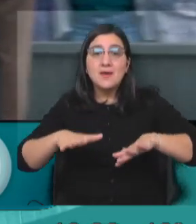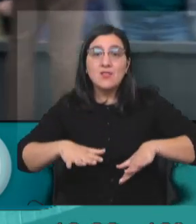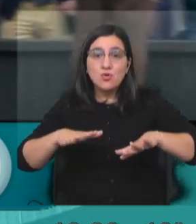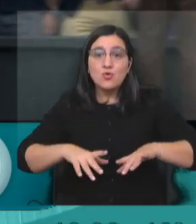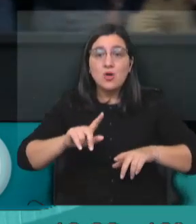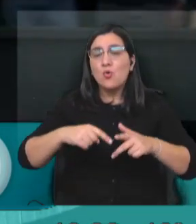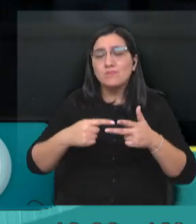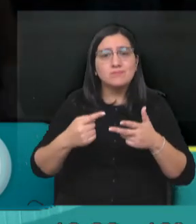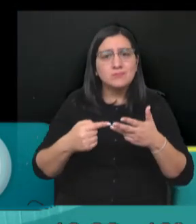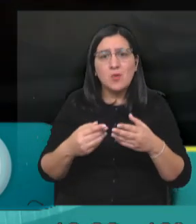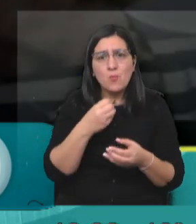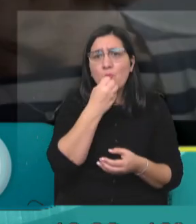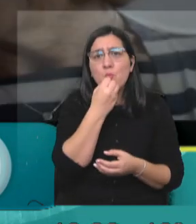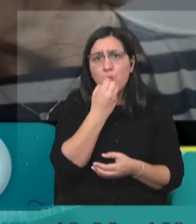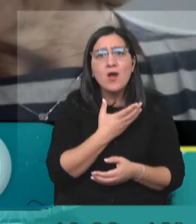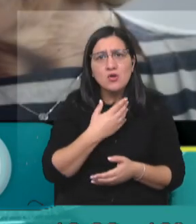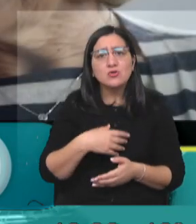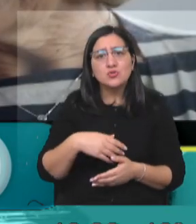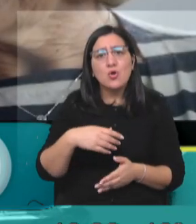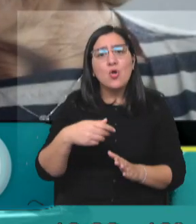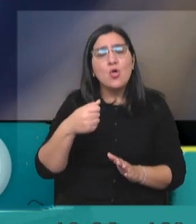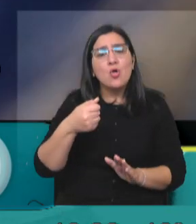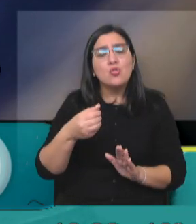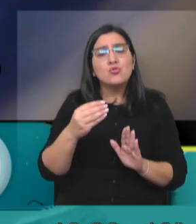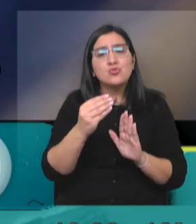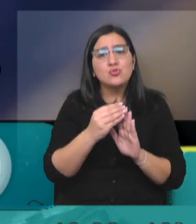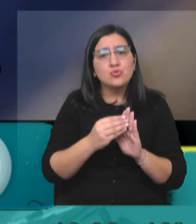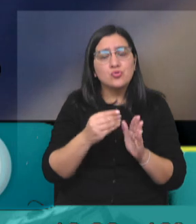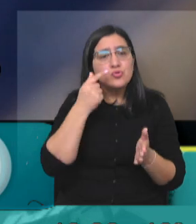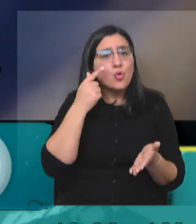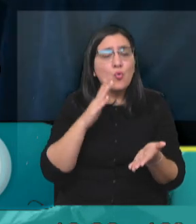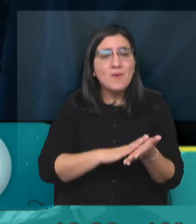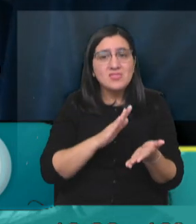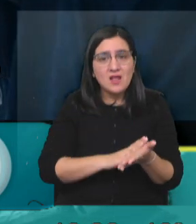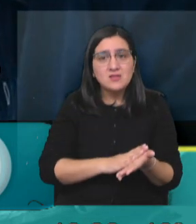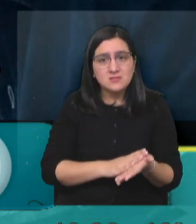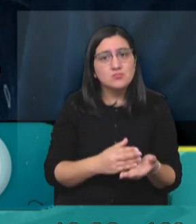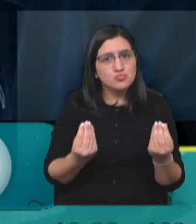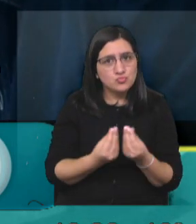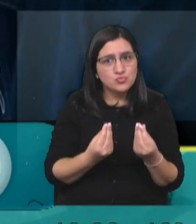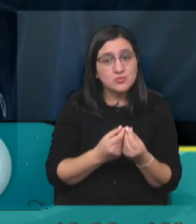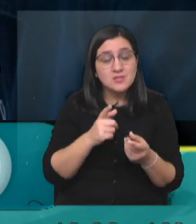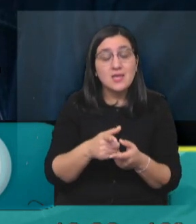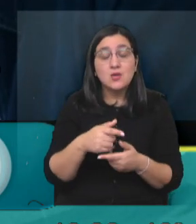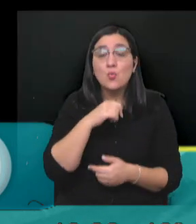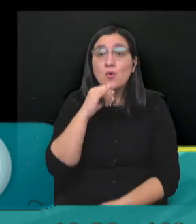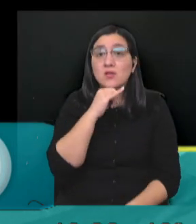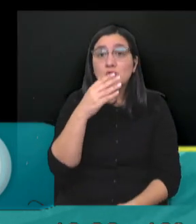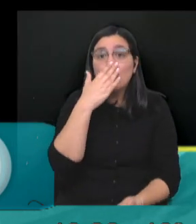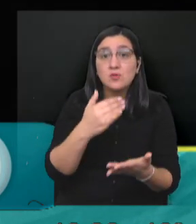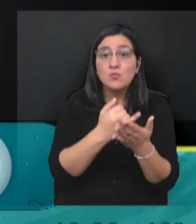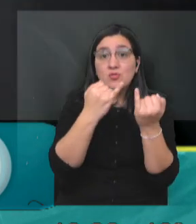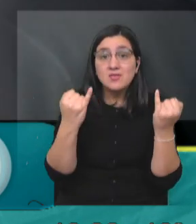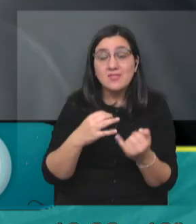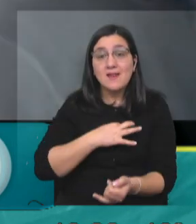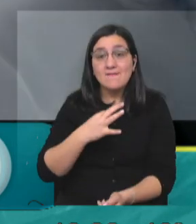que yo he visto. O sea que le sobra papeles a este muchacho. Y lo que hace acá es retratar los últimos días de